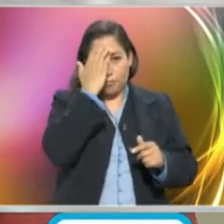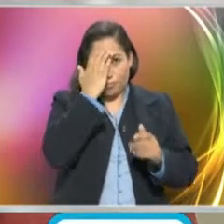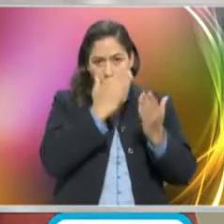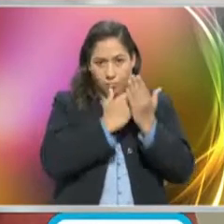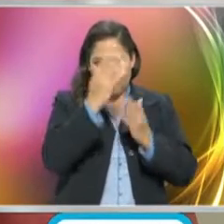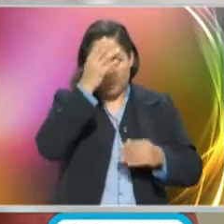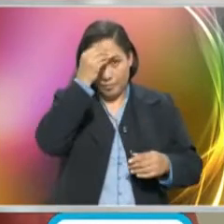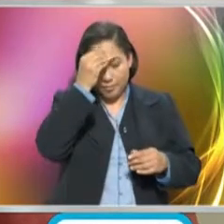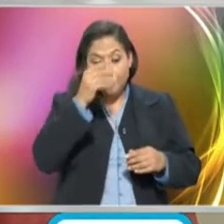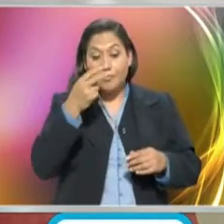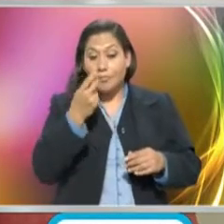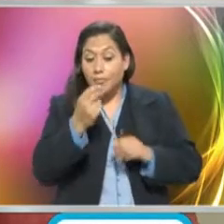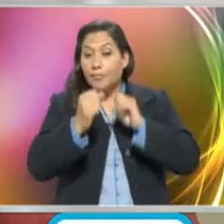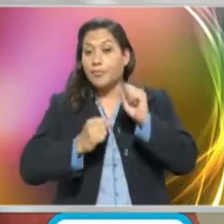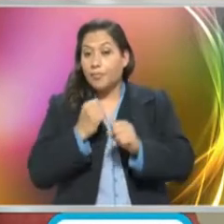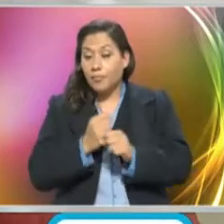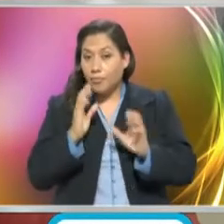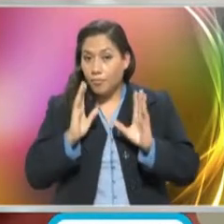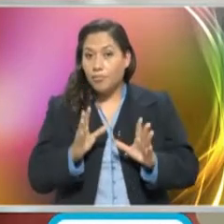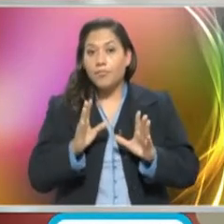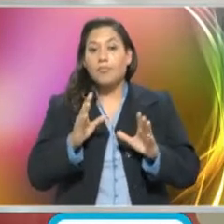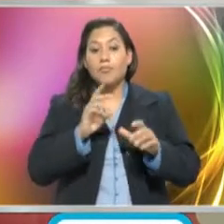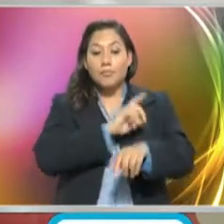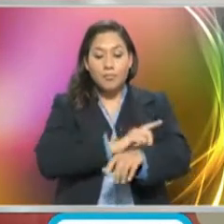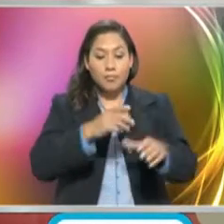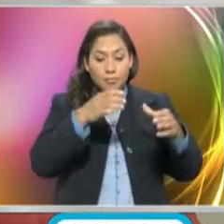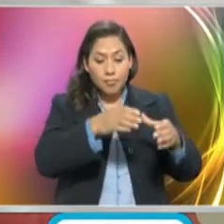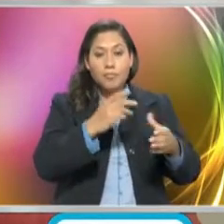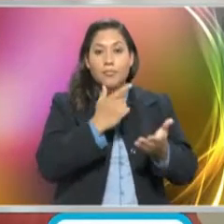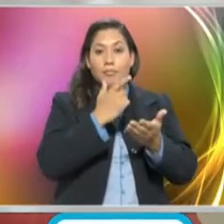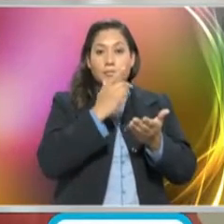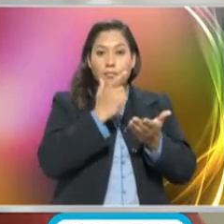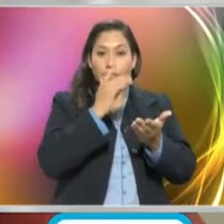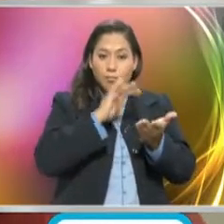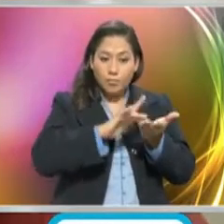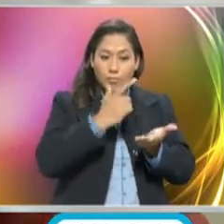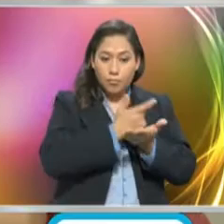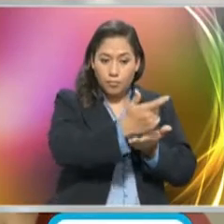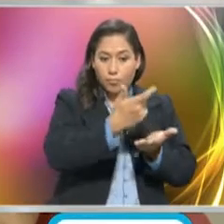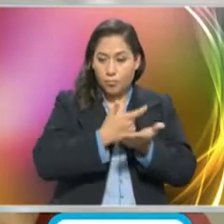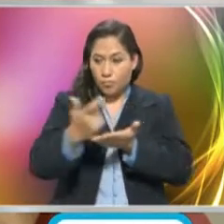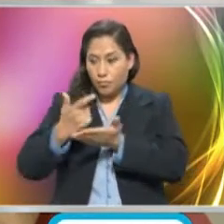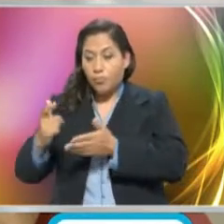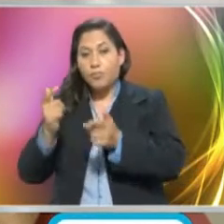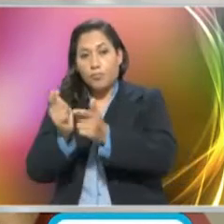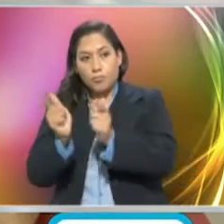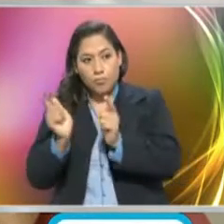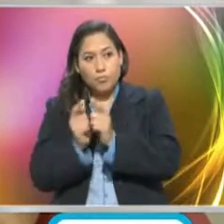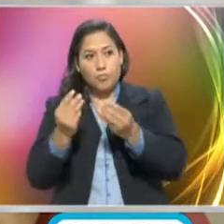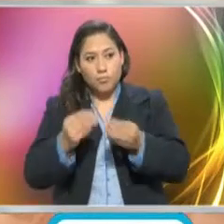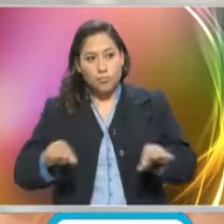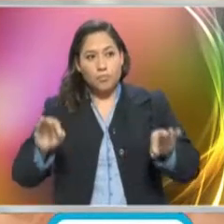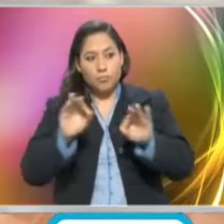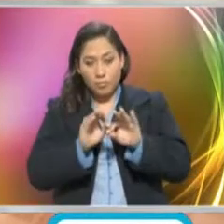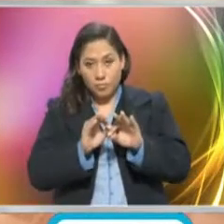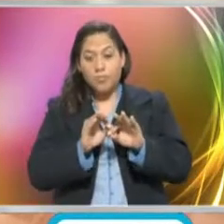también este año ya hemos concretado por delegaciones apoyos económicos con grupos importantes